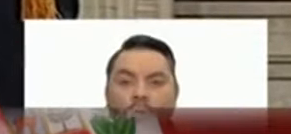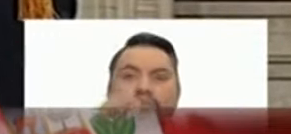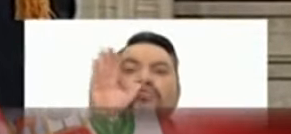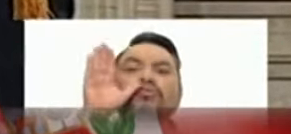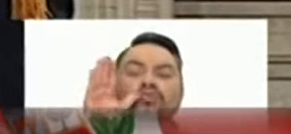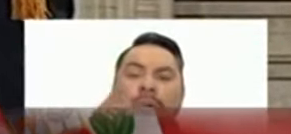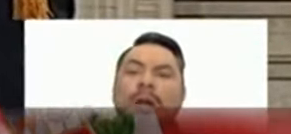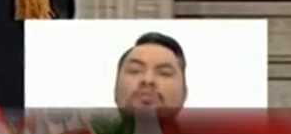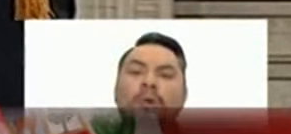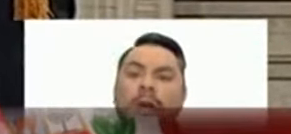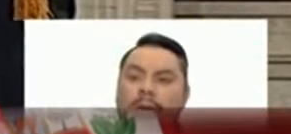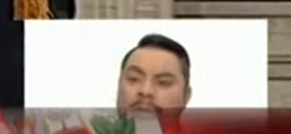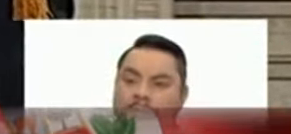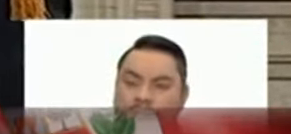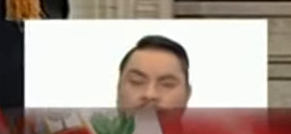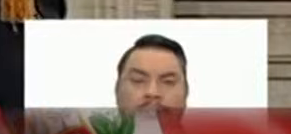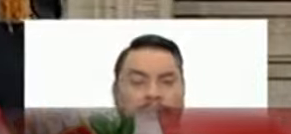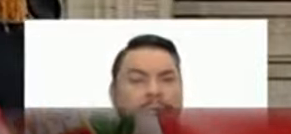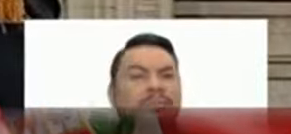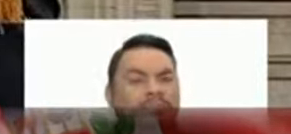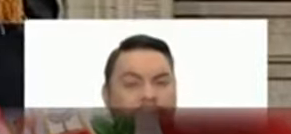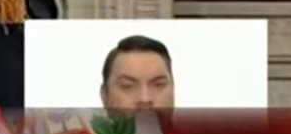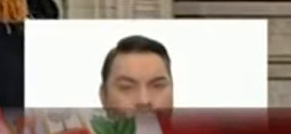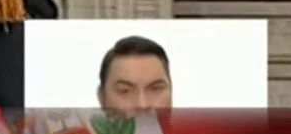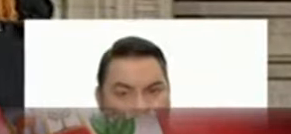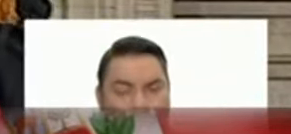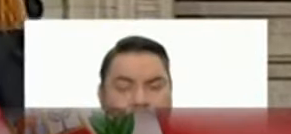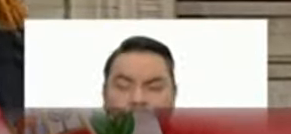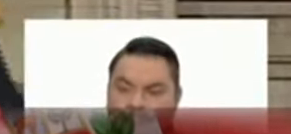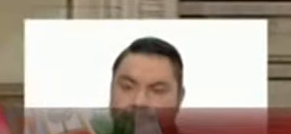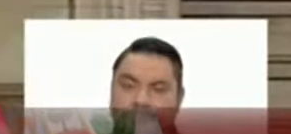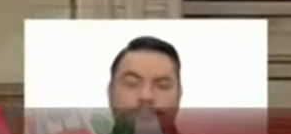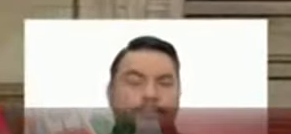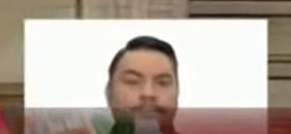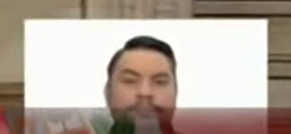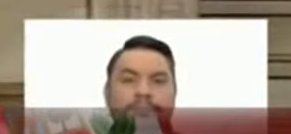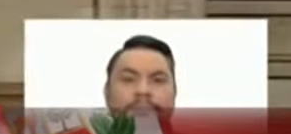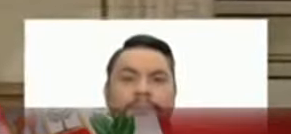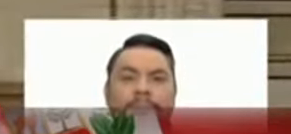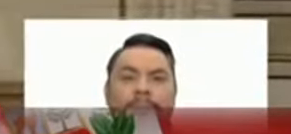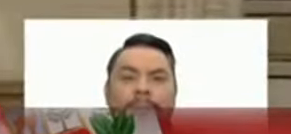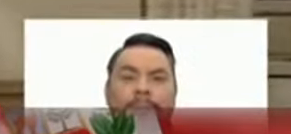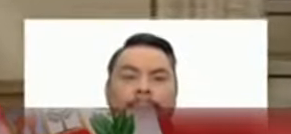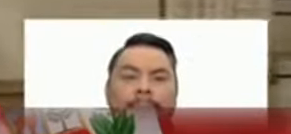el juramento de estilo al Ministro de Estado en el Despacho de Cultura.